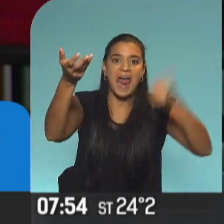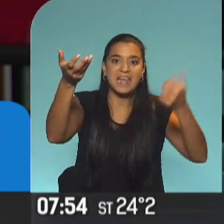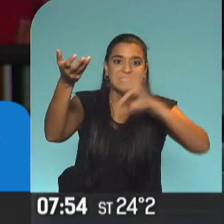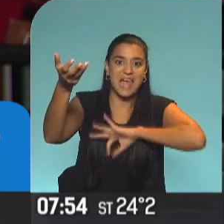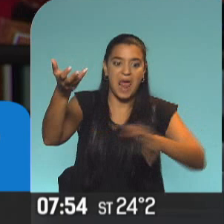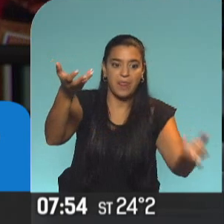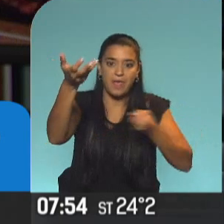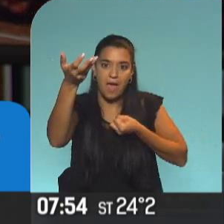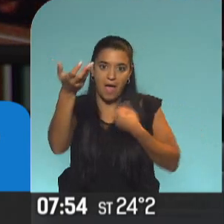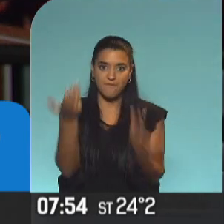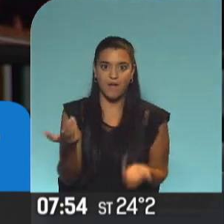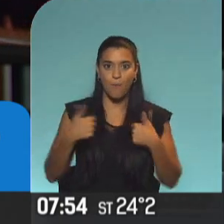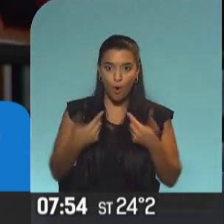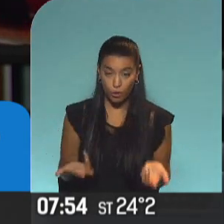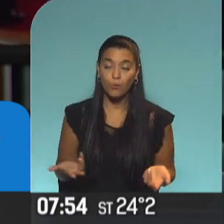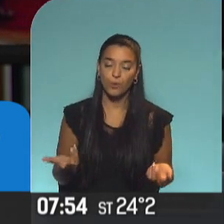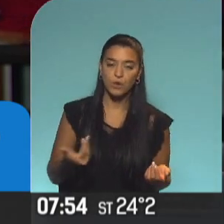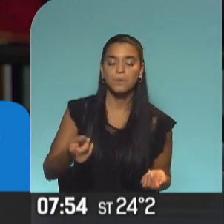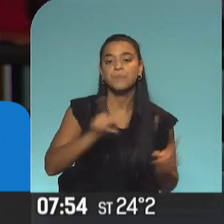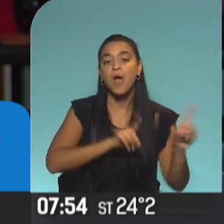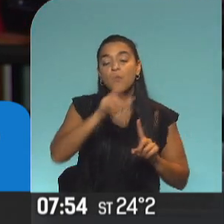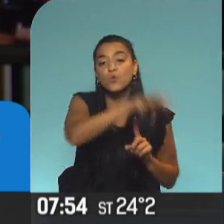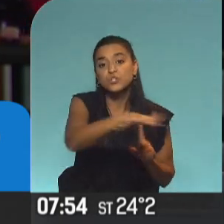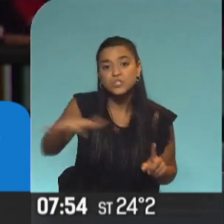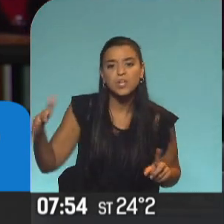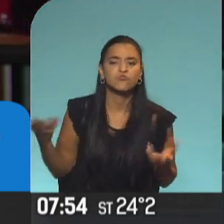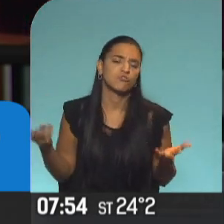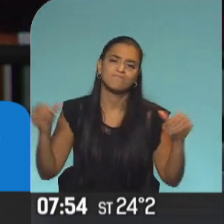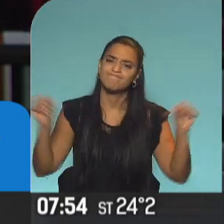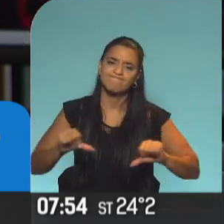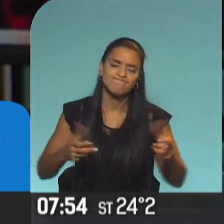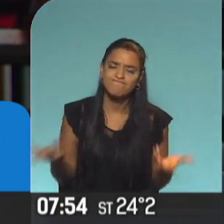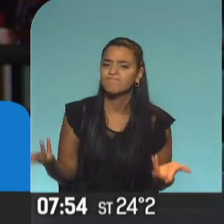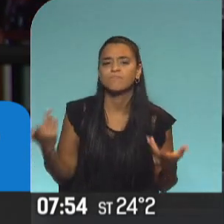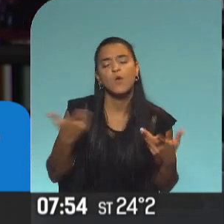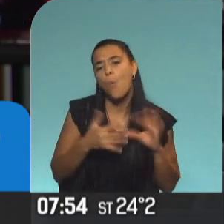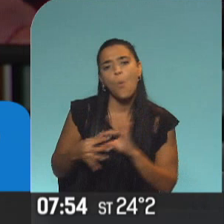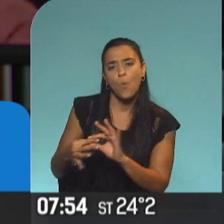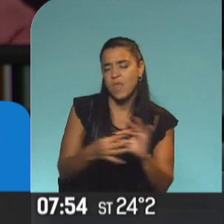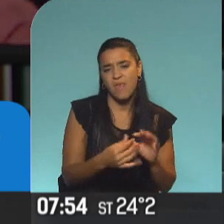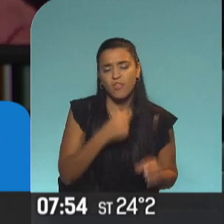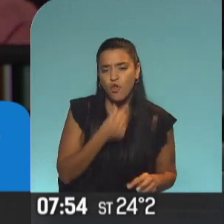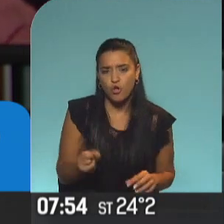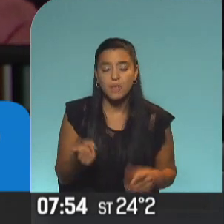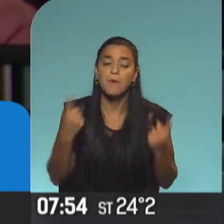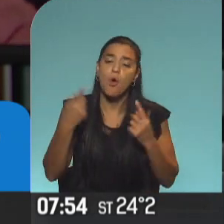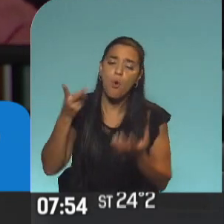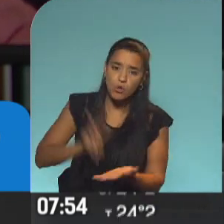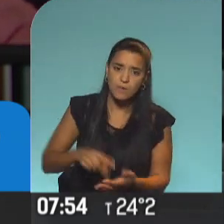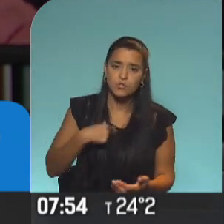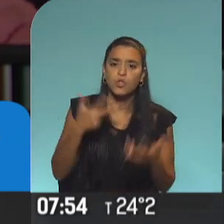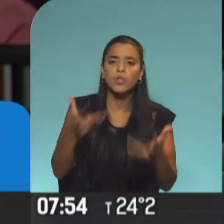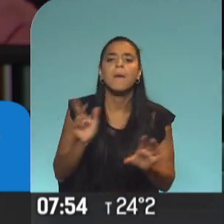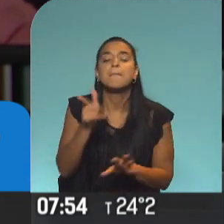para su propio beneficio. Es evidente que hay sectores que contribuyen muy poco a la unidad del conjunto de la ciudadanía, pero vuelvo a insistir, me parece que este